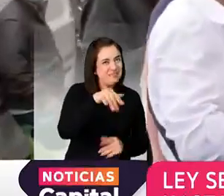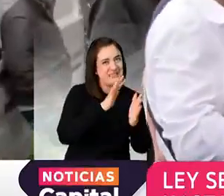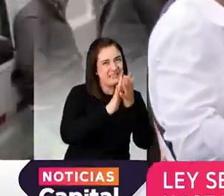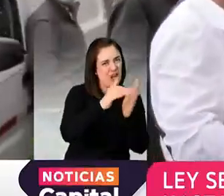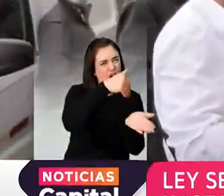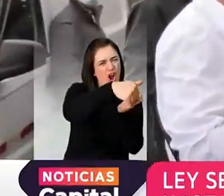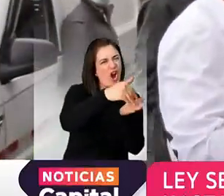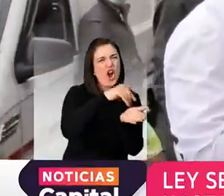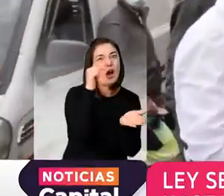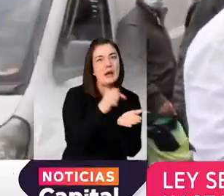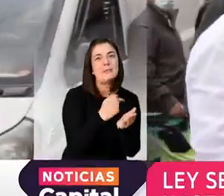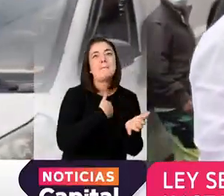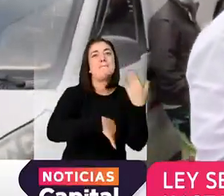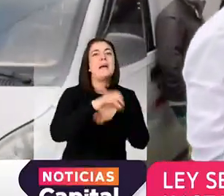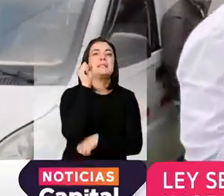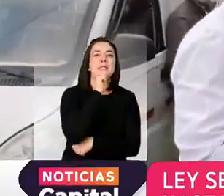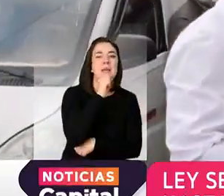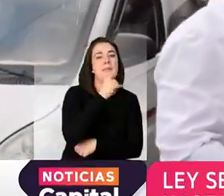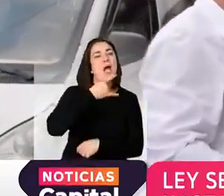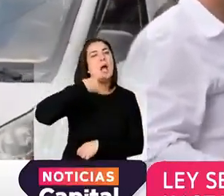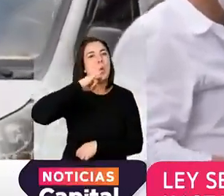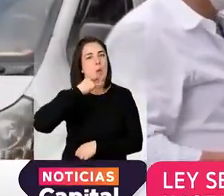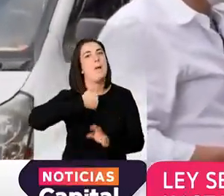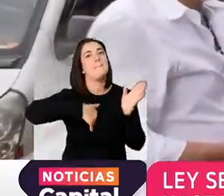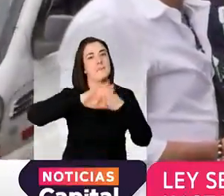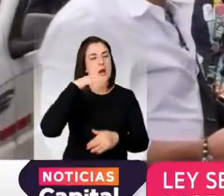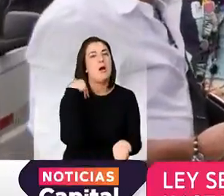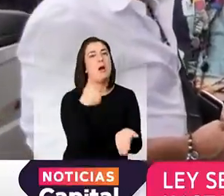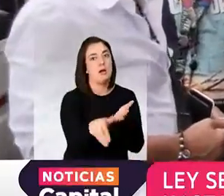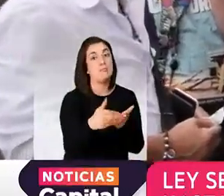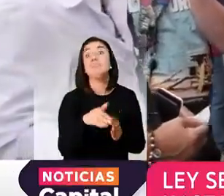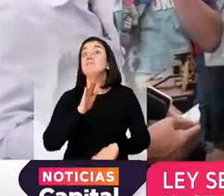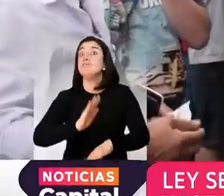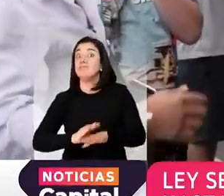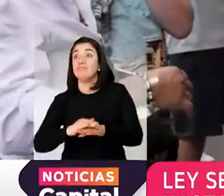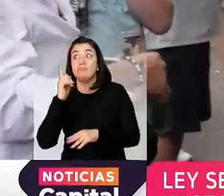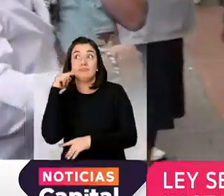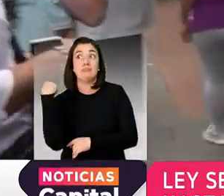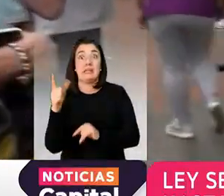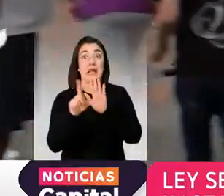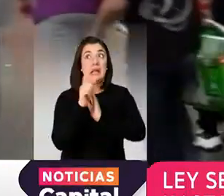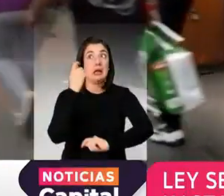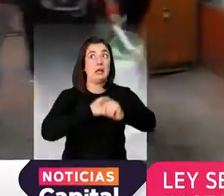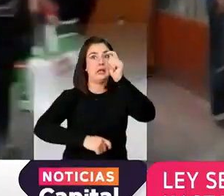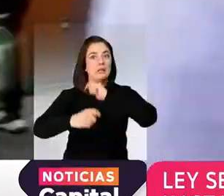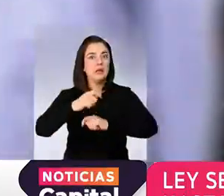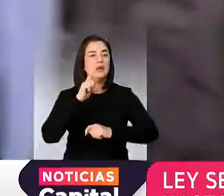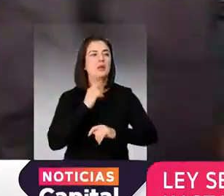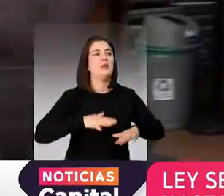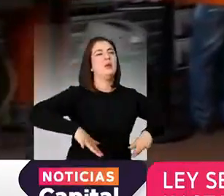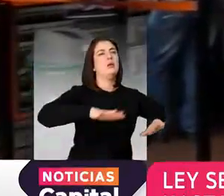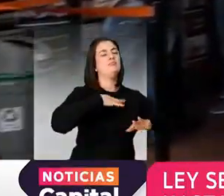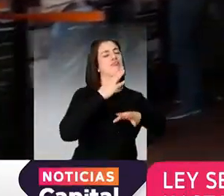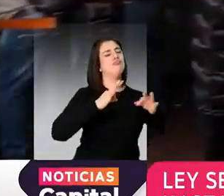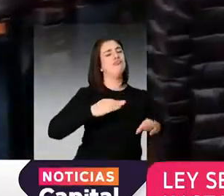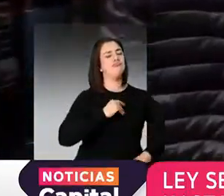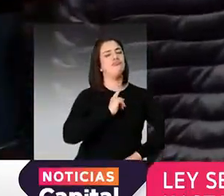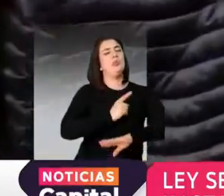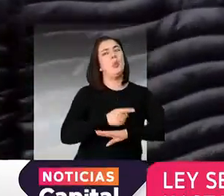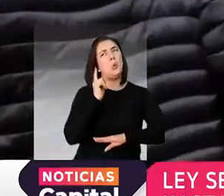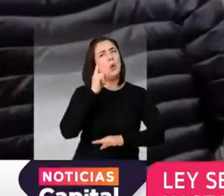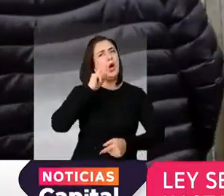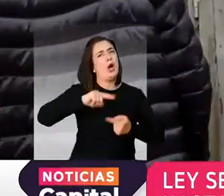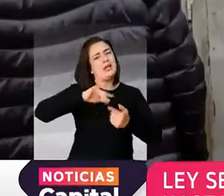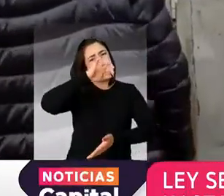es cerveza y aguardiente. Es de recordar que esta medida de ley seca se tomó en la capital del país con motivo de evitar la propagación